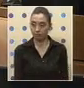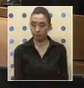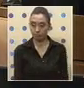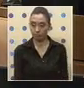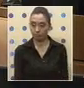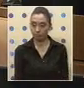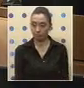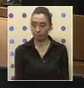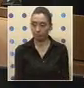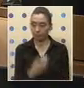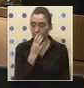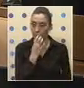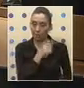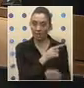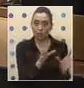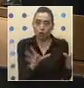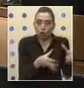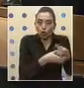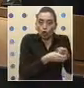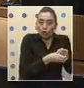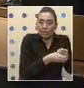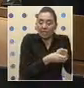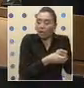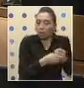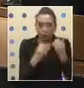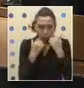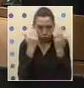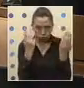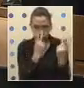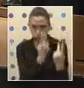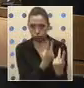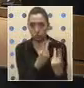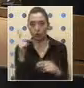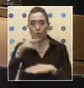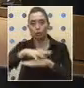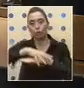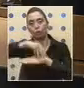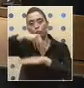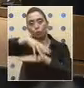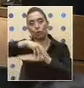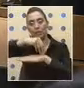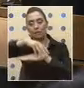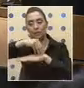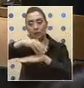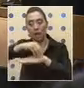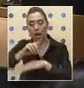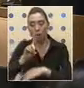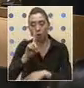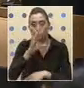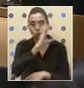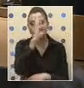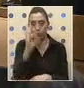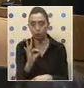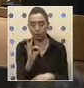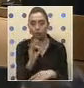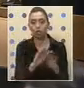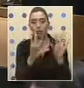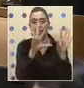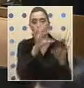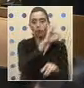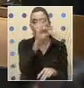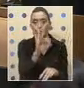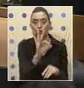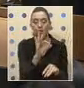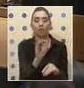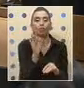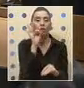que esta concentración resulta escandalosa. Si uno piensa, por ejemplo, que en Suecia el 1% solo concentra el 9% de la